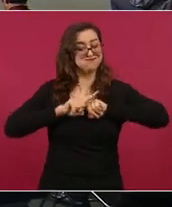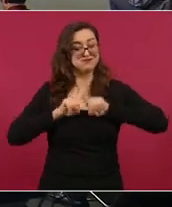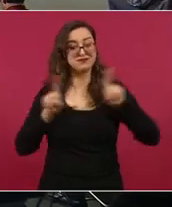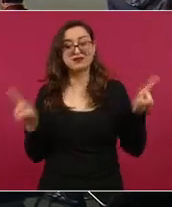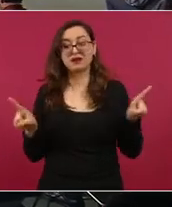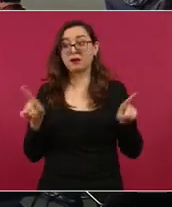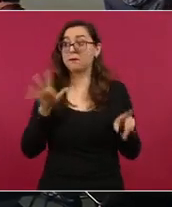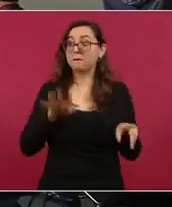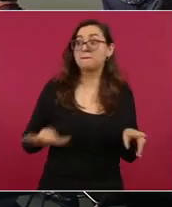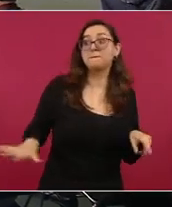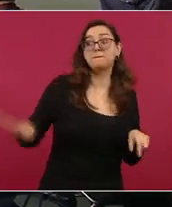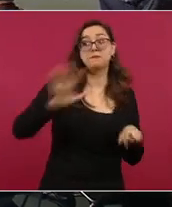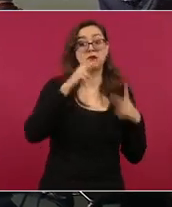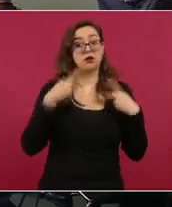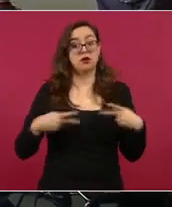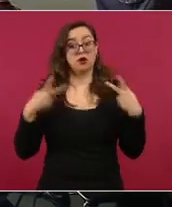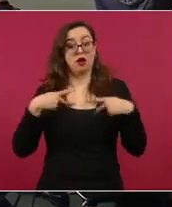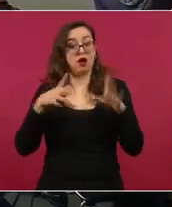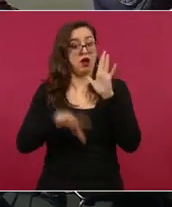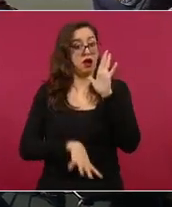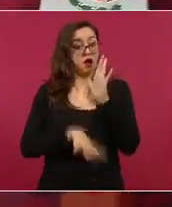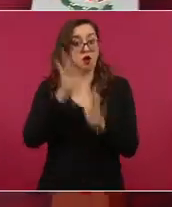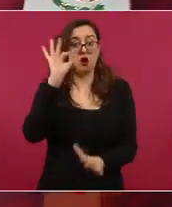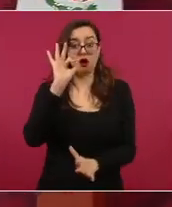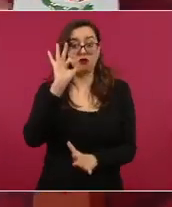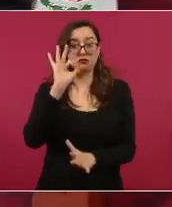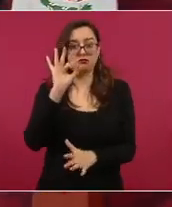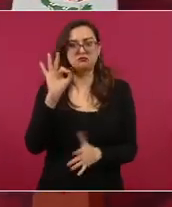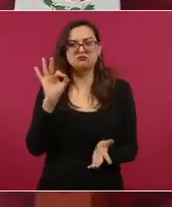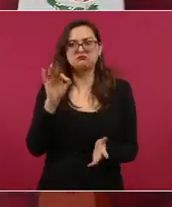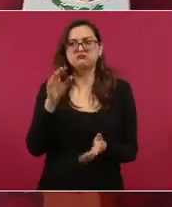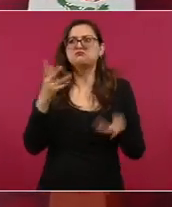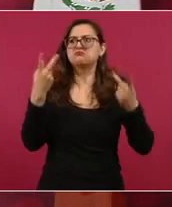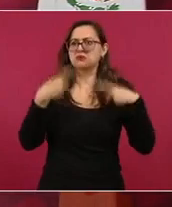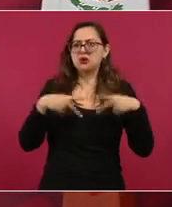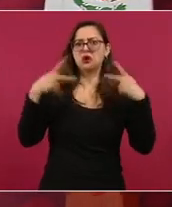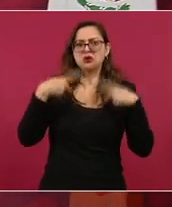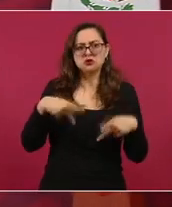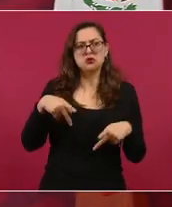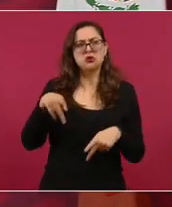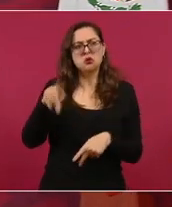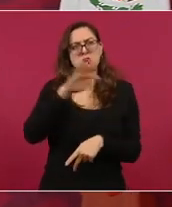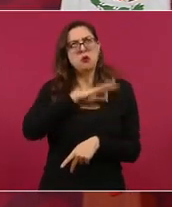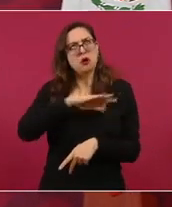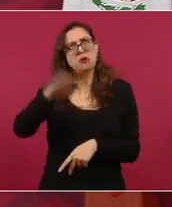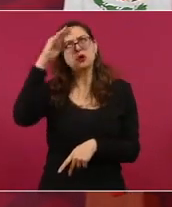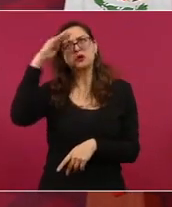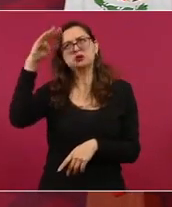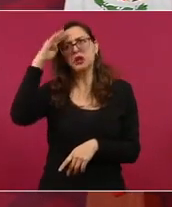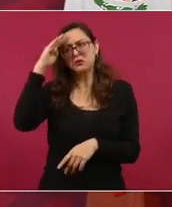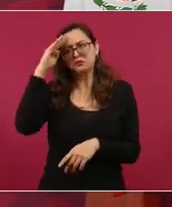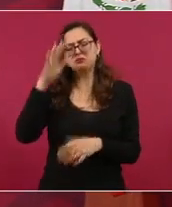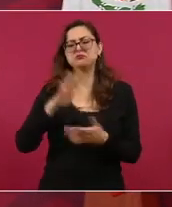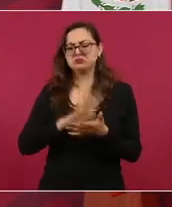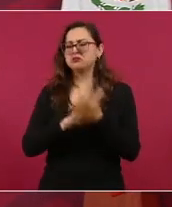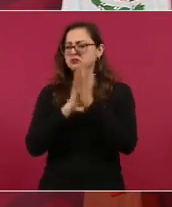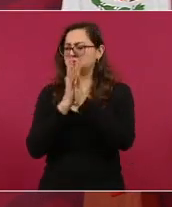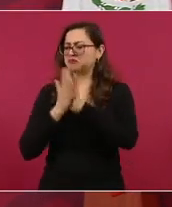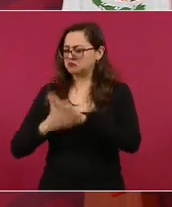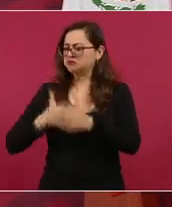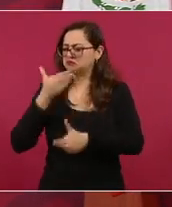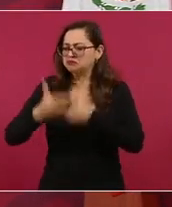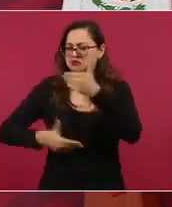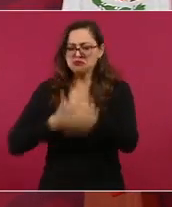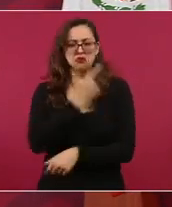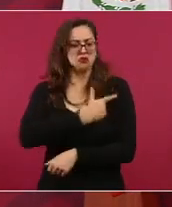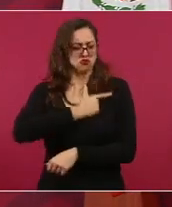Entonces, la gente va a poder decir, quiero que continúe la transformación, no quiero que continúe la